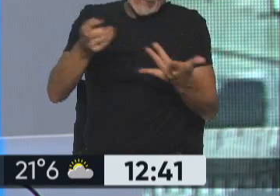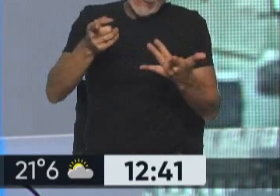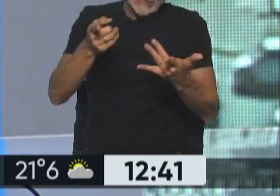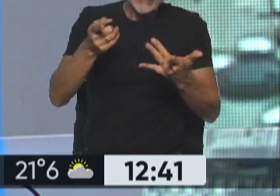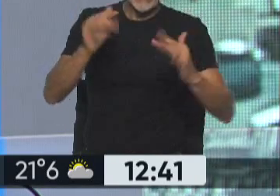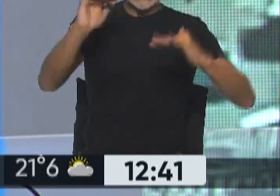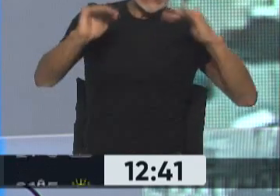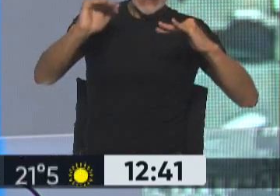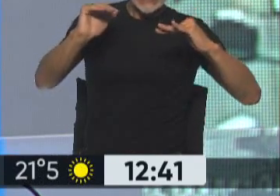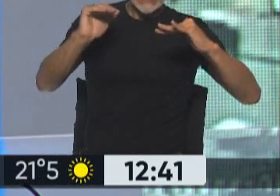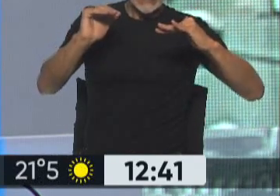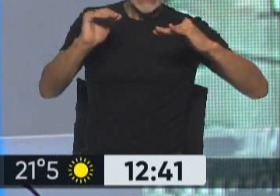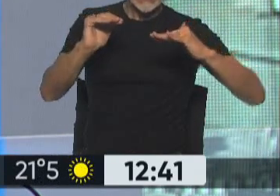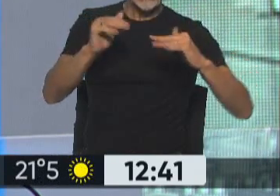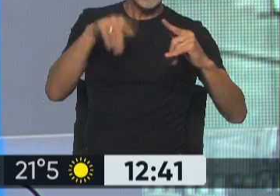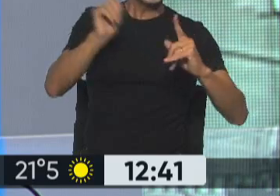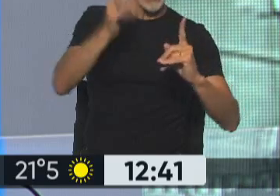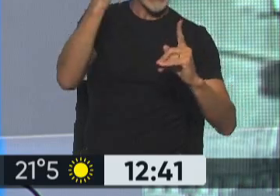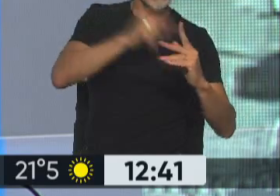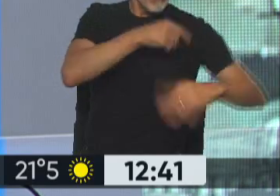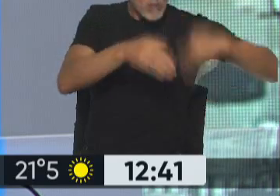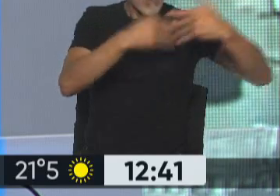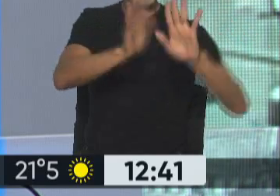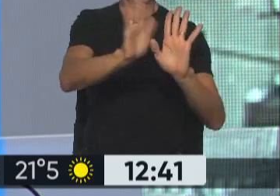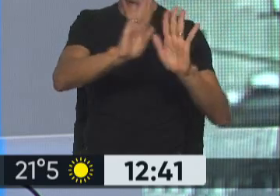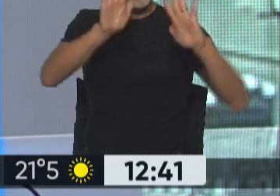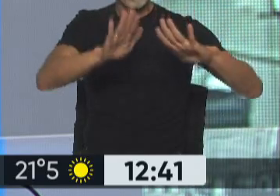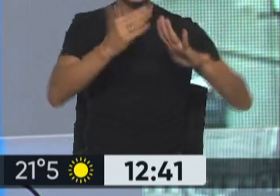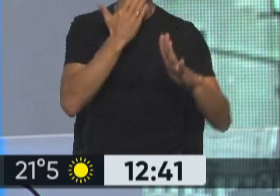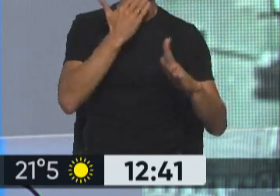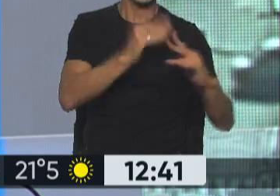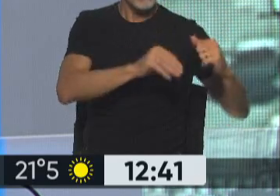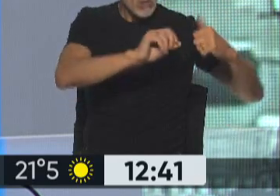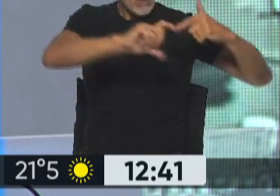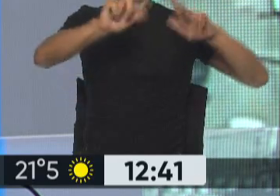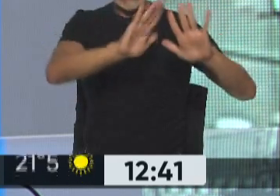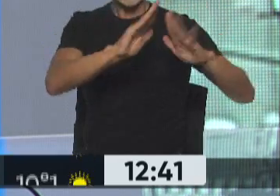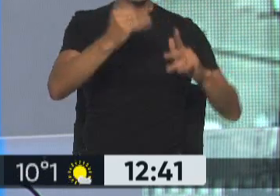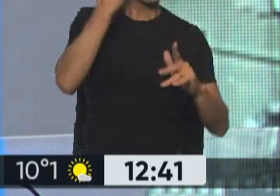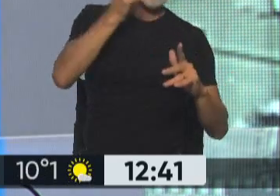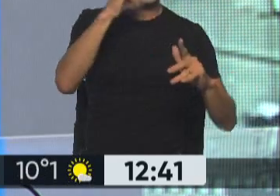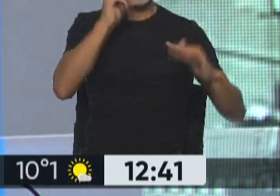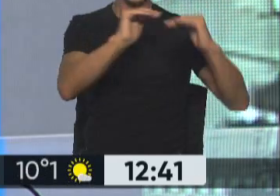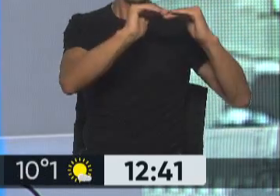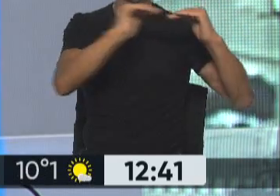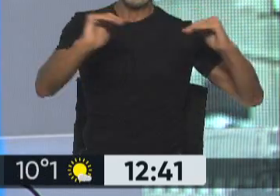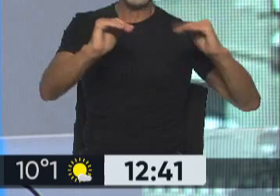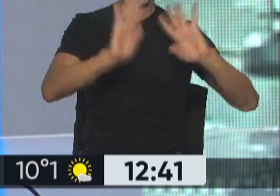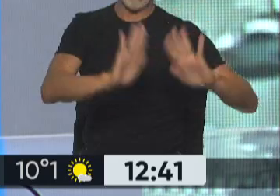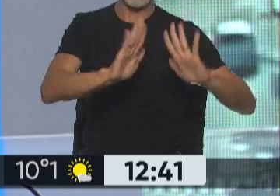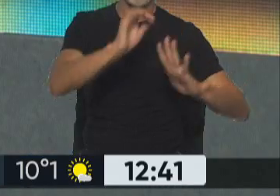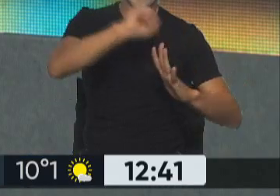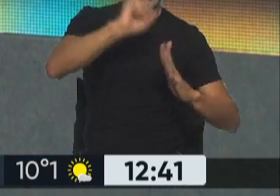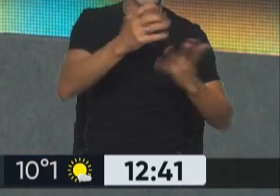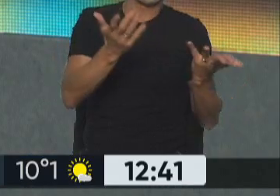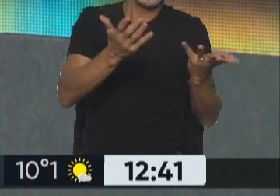contenida con respecto a la Clara acelerada que estamos teniendo hasta el mes de abril Exacto este mayo y junio ya fueron un poco más moderadas y